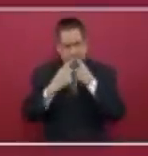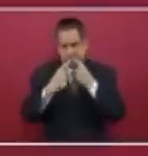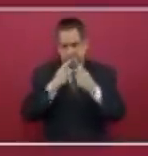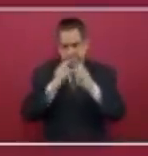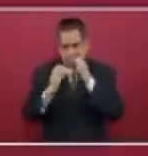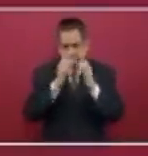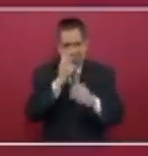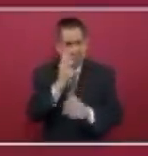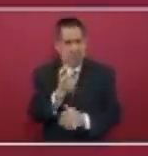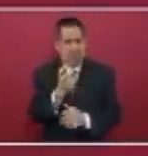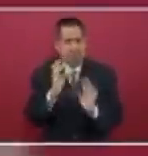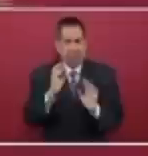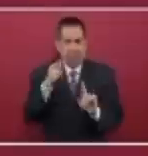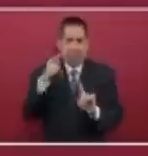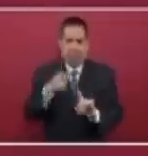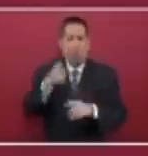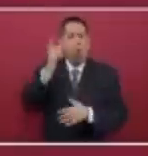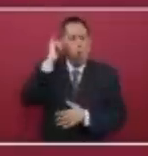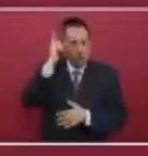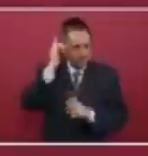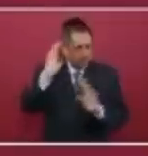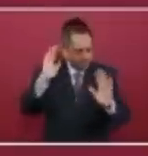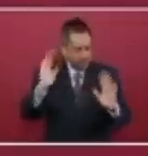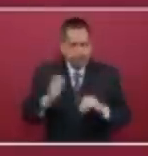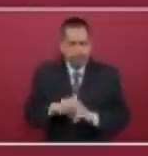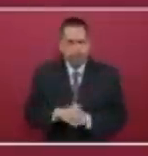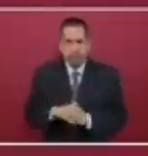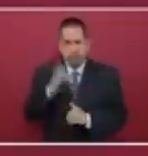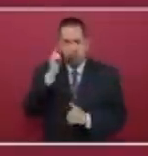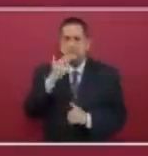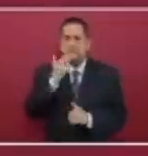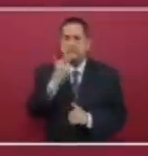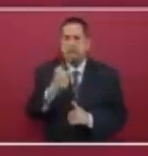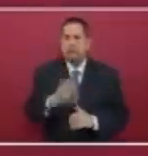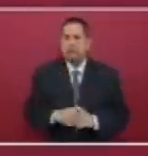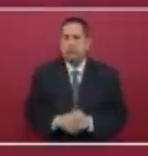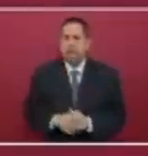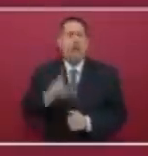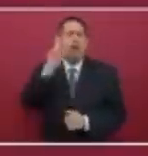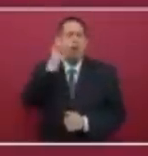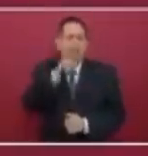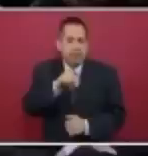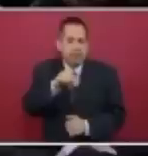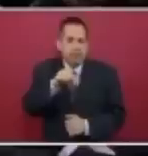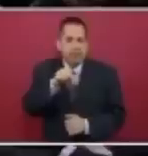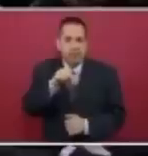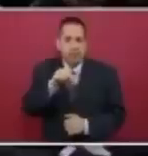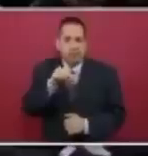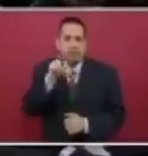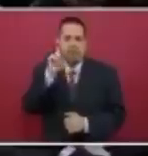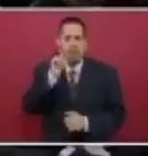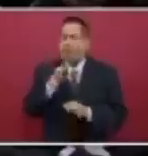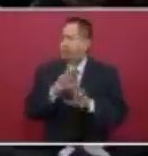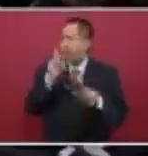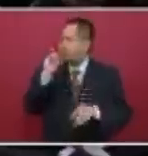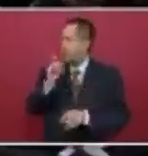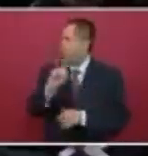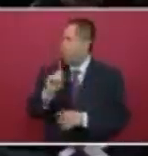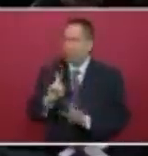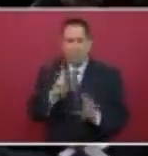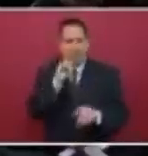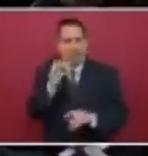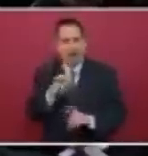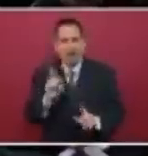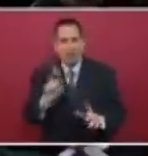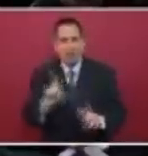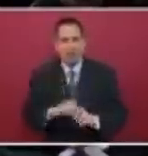ese es el elemento ojalá y sirva esto mañana ah no mañana no